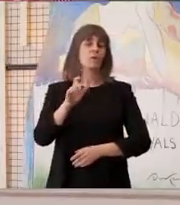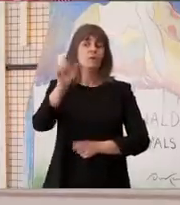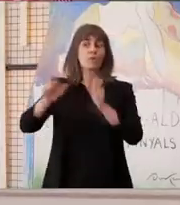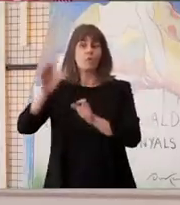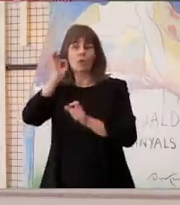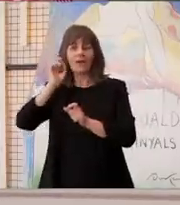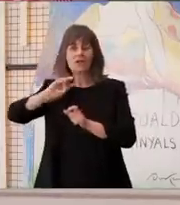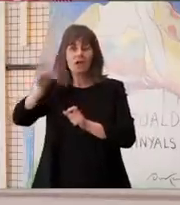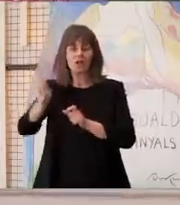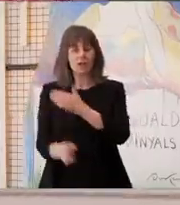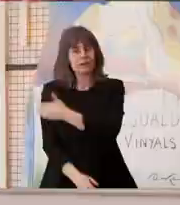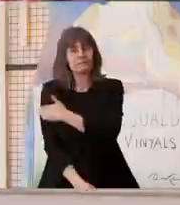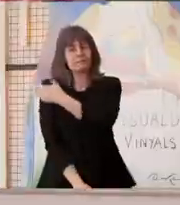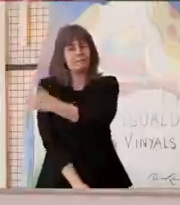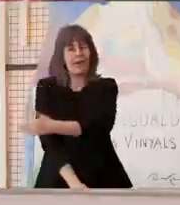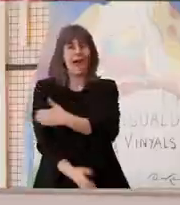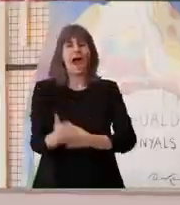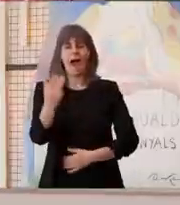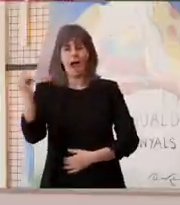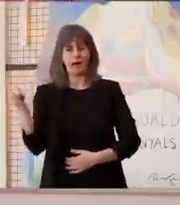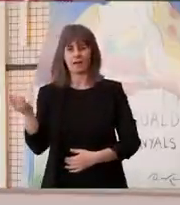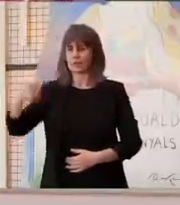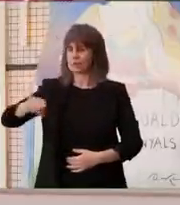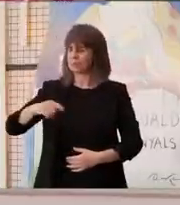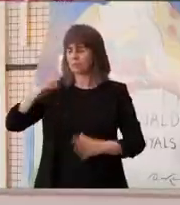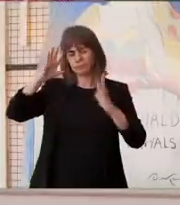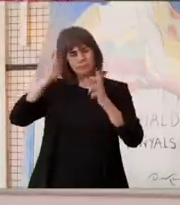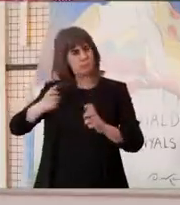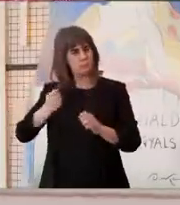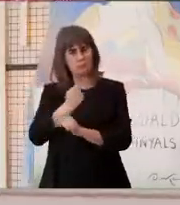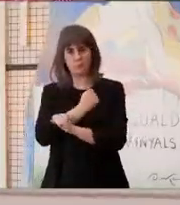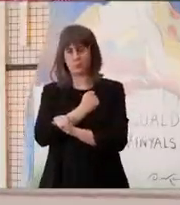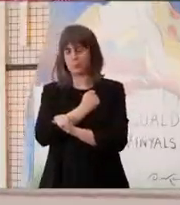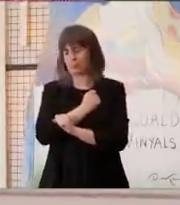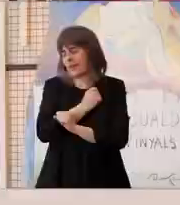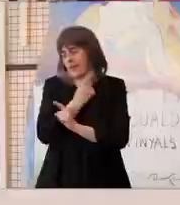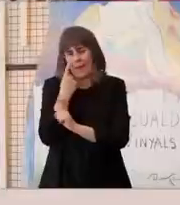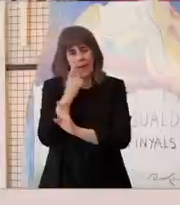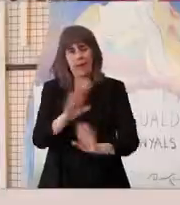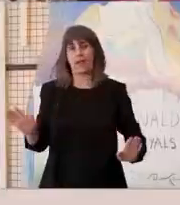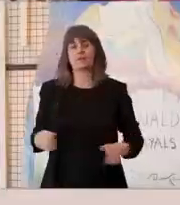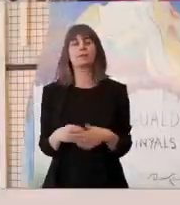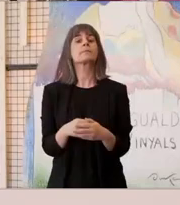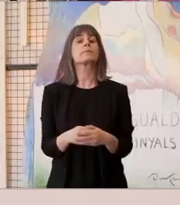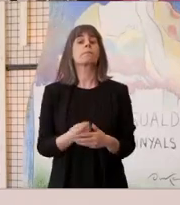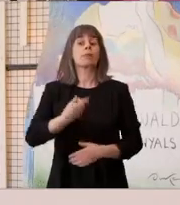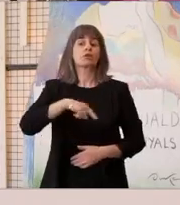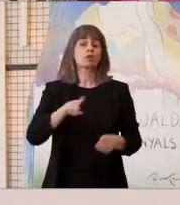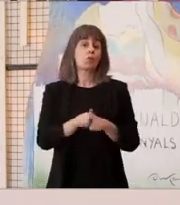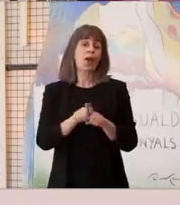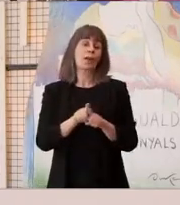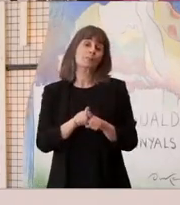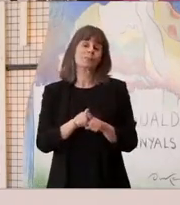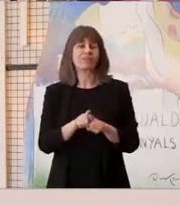a mi lado y que sin ella sería imposible no todo lo que hacemos bien nosotras como somos un organismo intermedio En